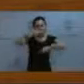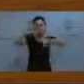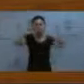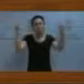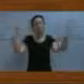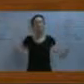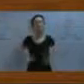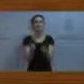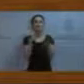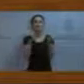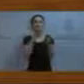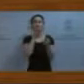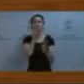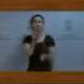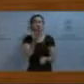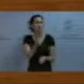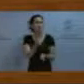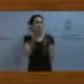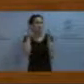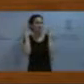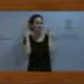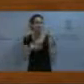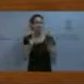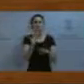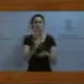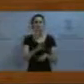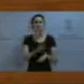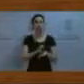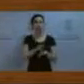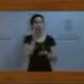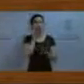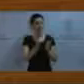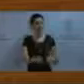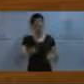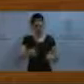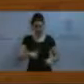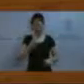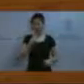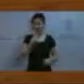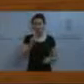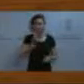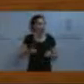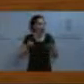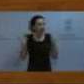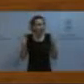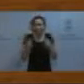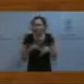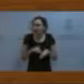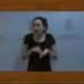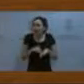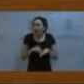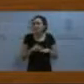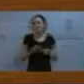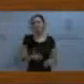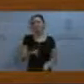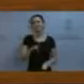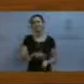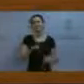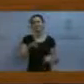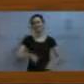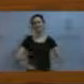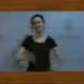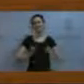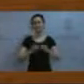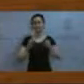manifiesto, porque no se enteraban. La propia consejera dijo aquí que no se enteraban. Yo creo que bastante hicimos. Lo que no hicieron ustedes fue lo que hizo este grupo